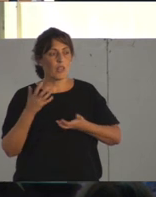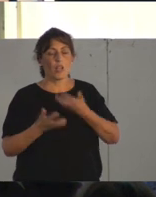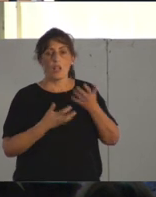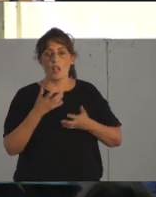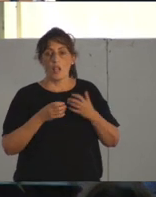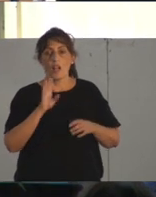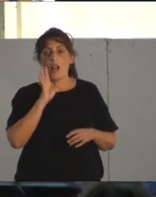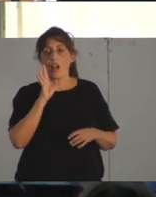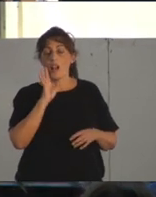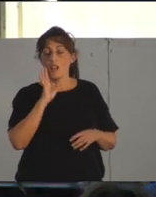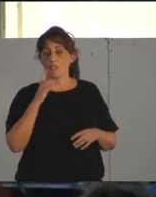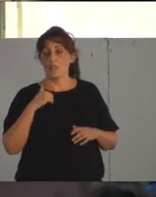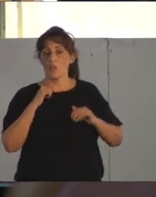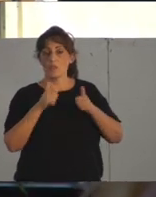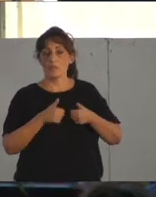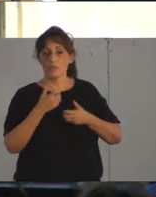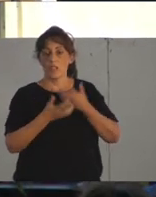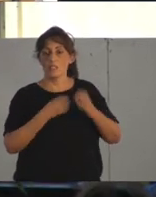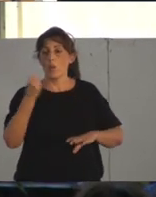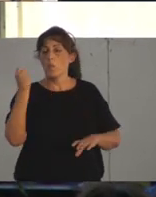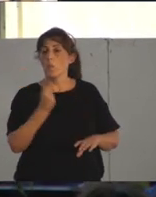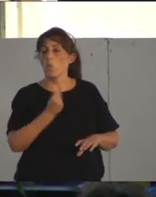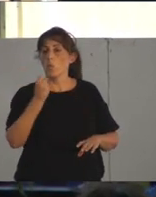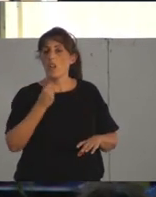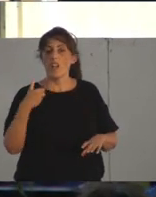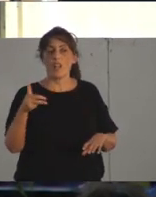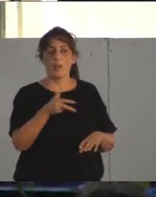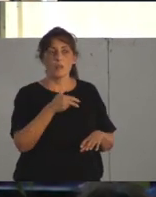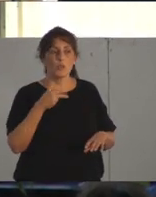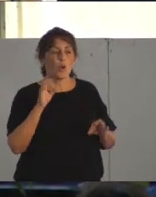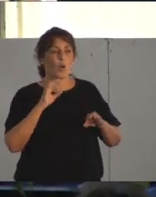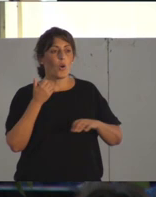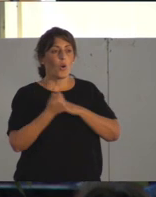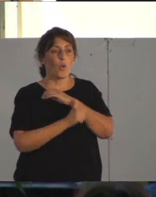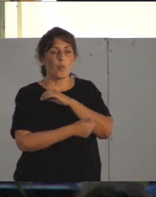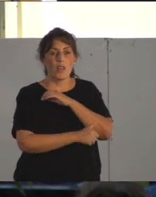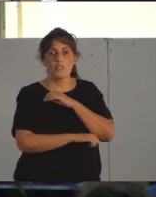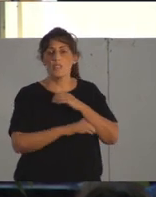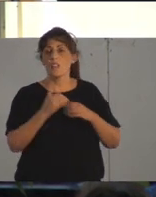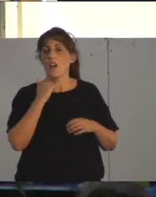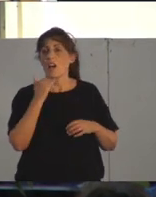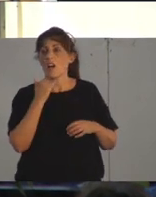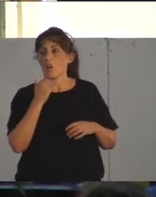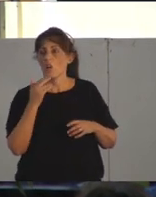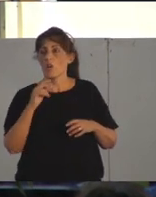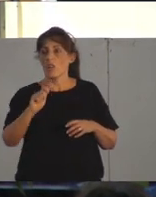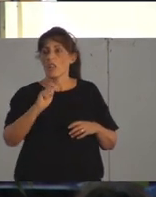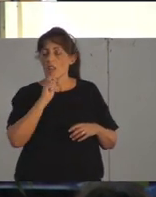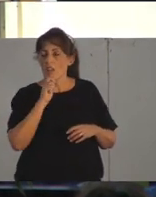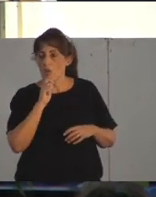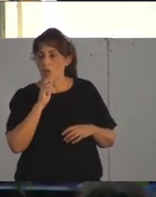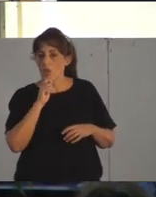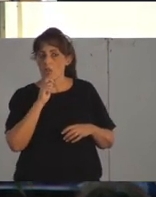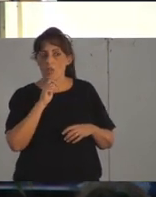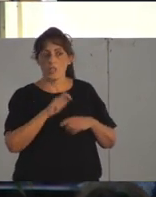antes, cuando hacías un puré, no sabías cuánto pescado y cuánto de patata iba en el plato de cada persona. Ahora prácticamente ya